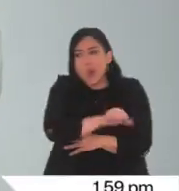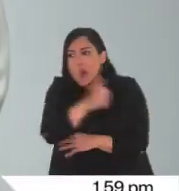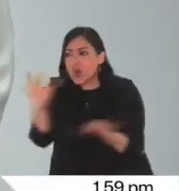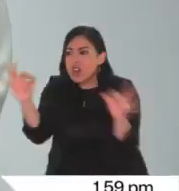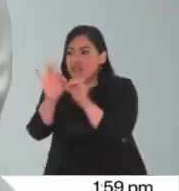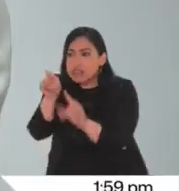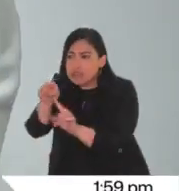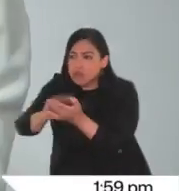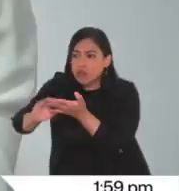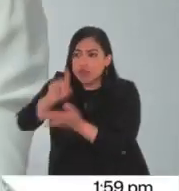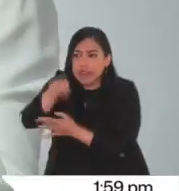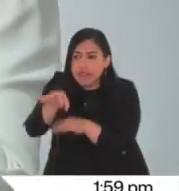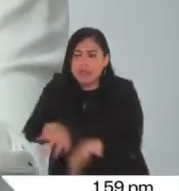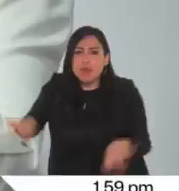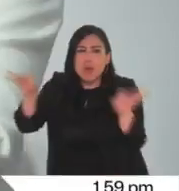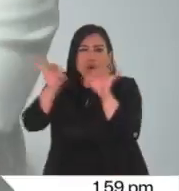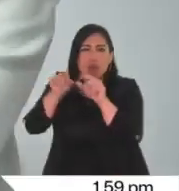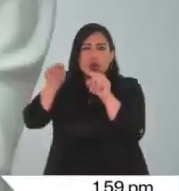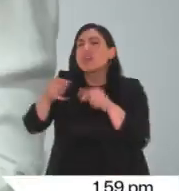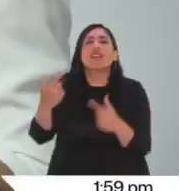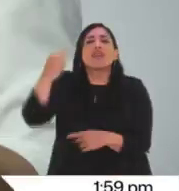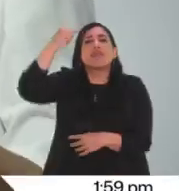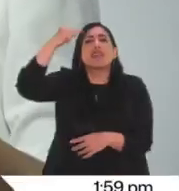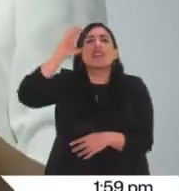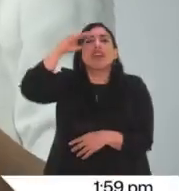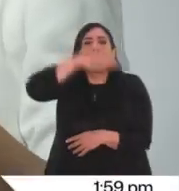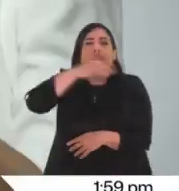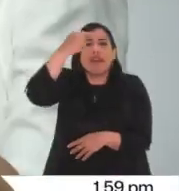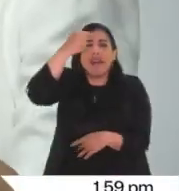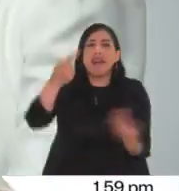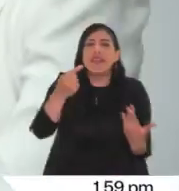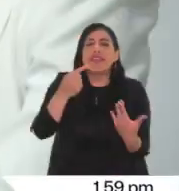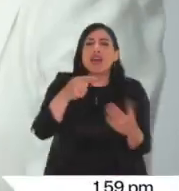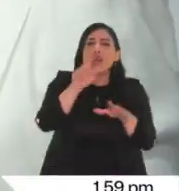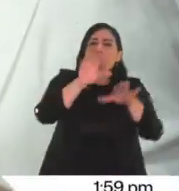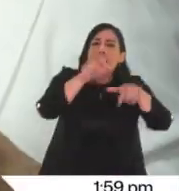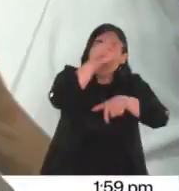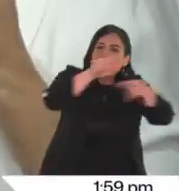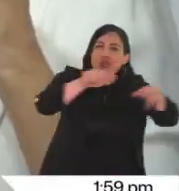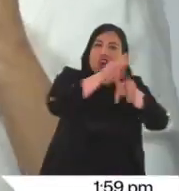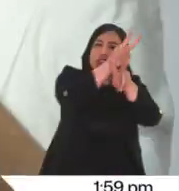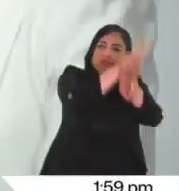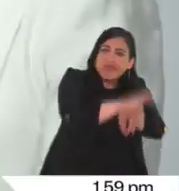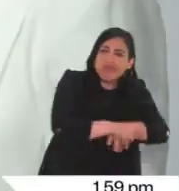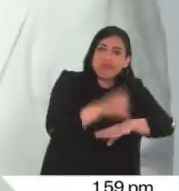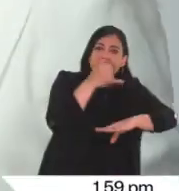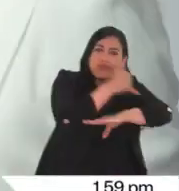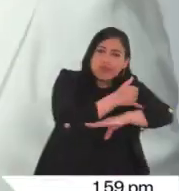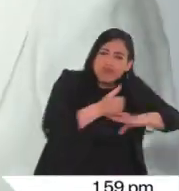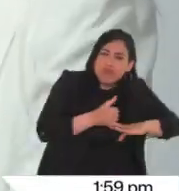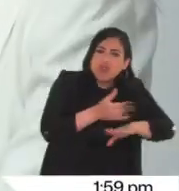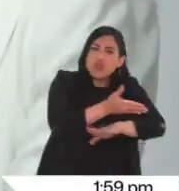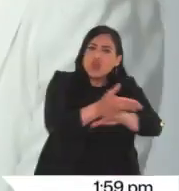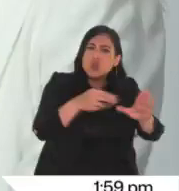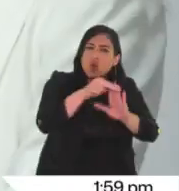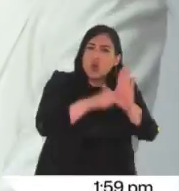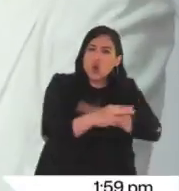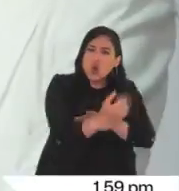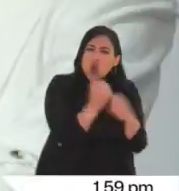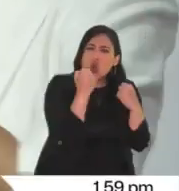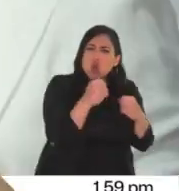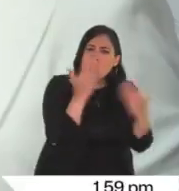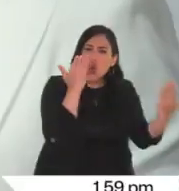dicho bueno no no caerle a los a los cultivadores no ser tan fuerte con Los Campesinos